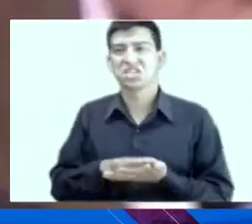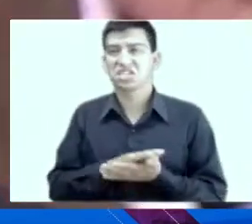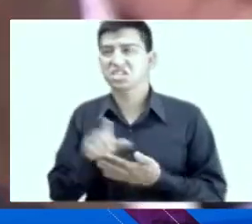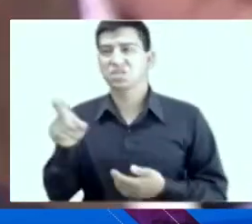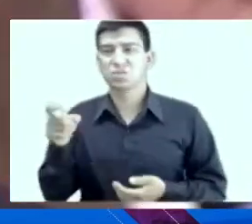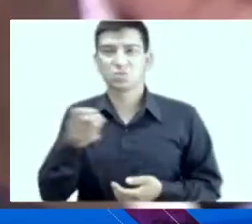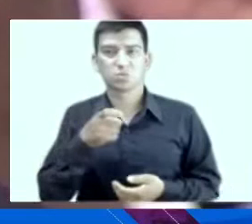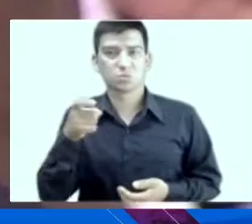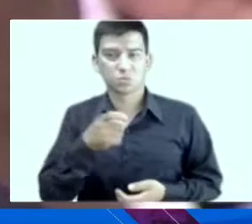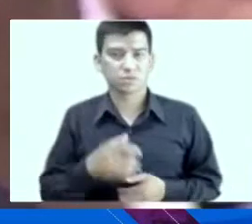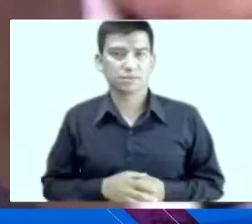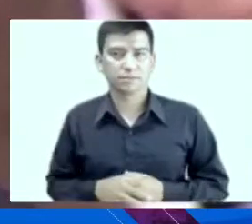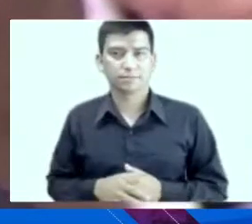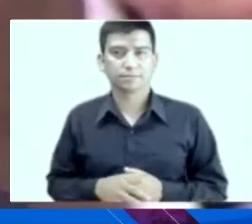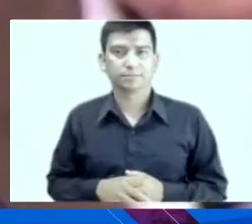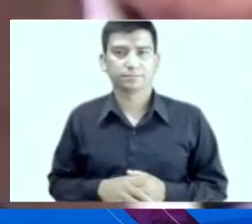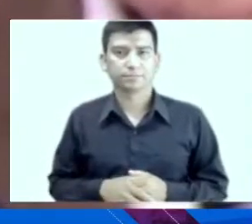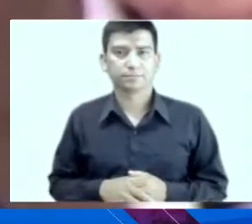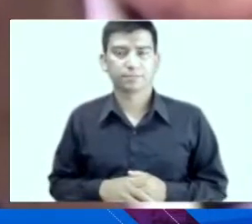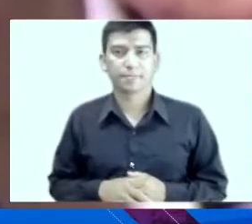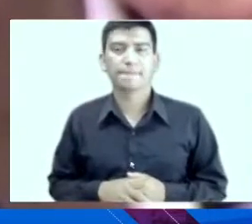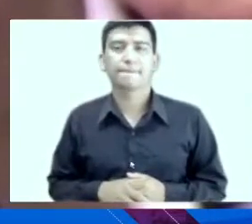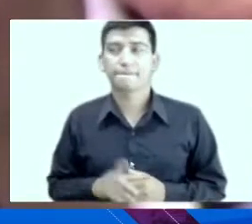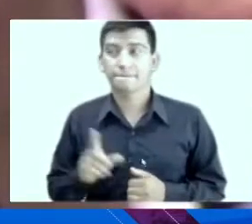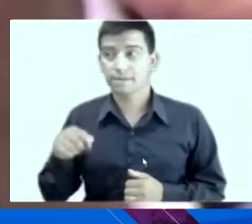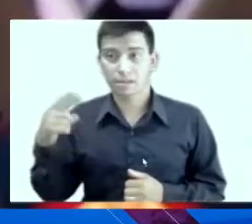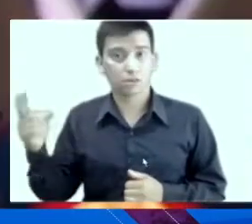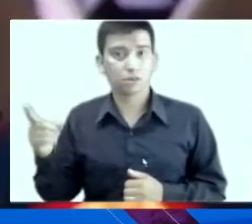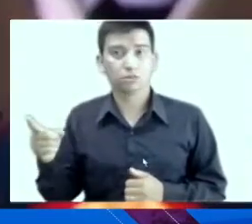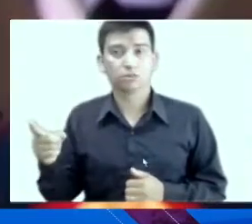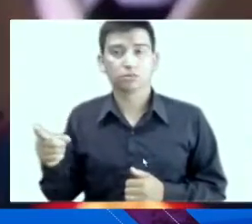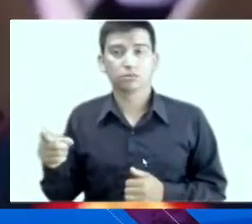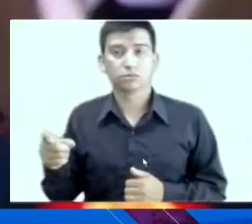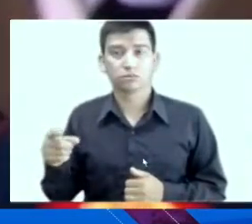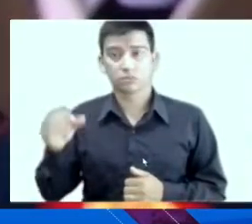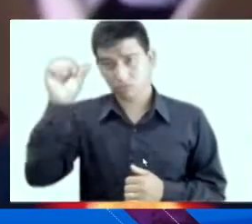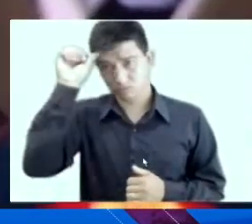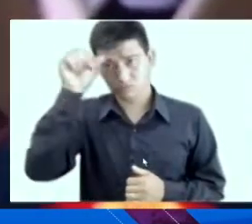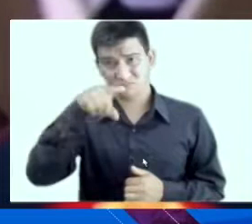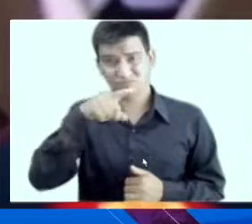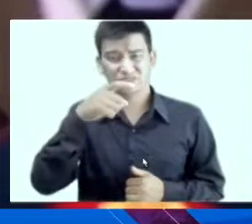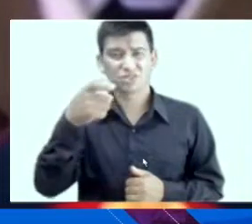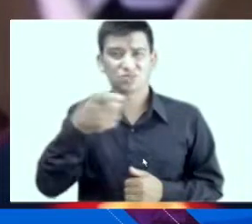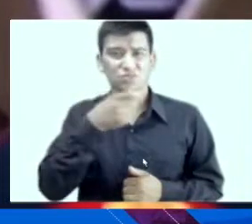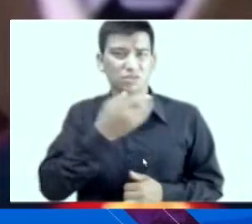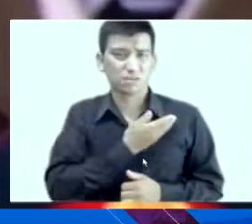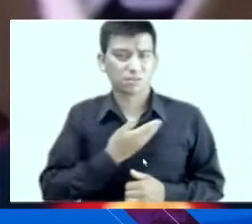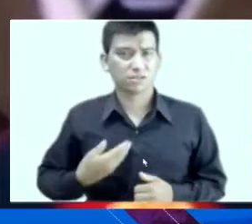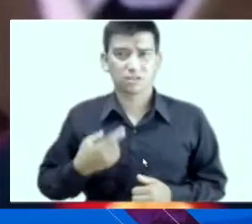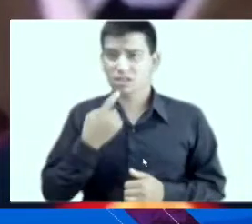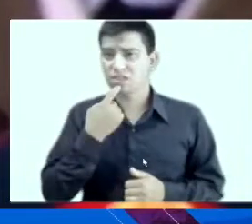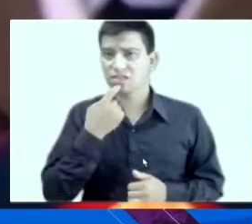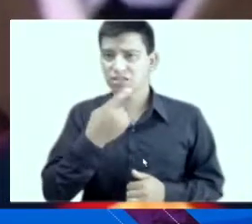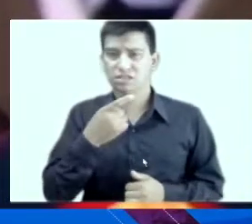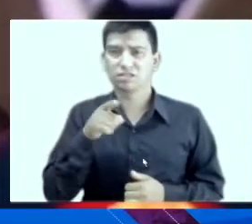otro extremo también, por supuesto, lo más significativo de toda la jornada es que Putin ha seguido apostando a la división de la propio,